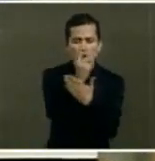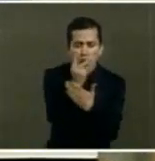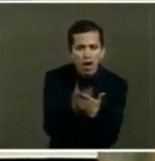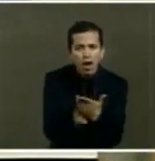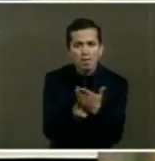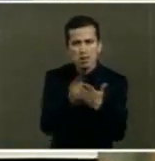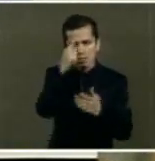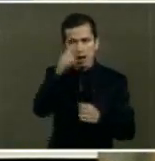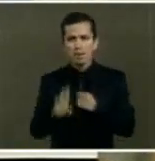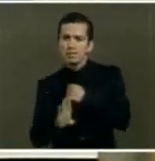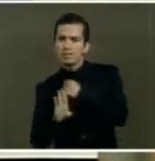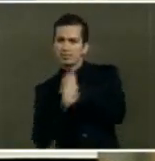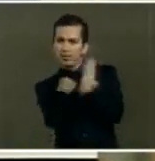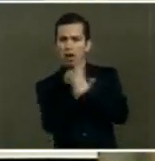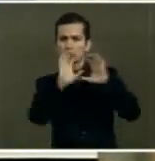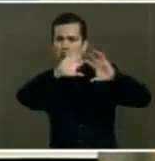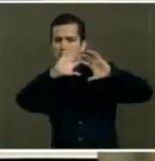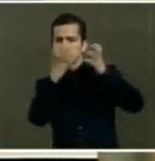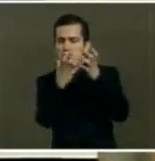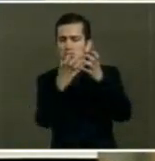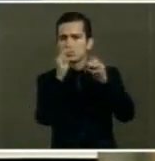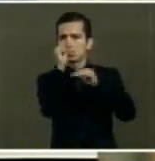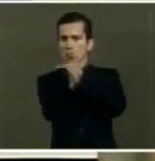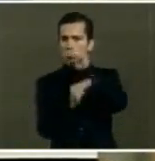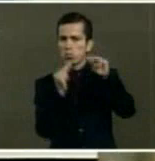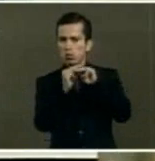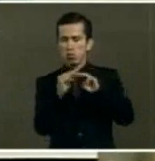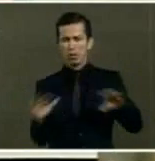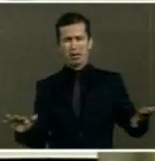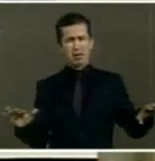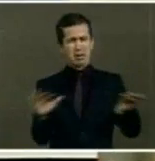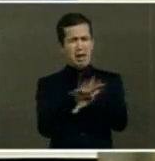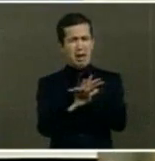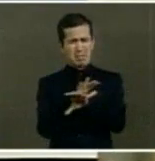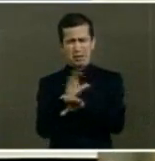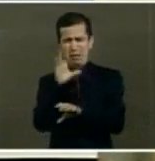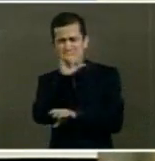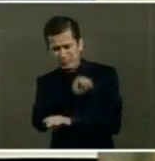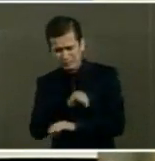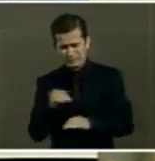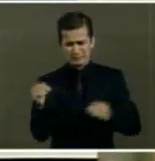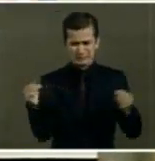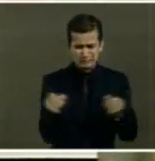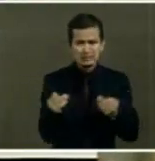climático. Estamos implementando una política integral,